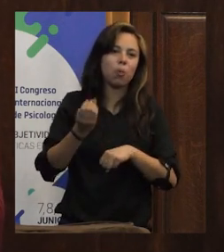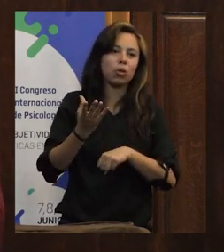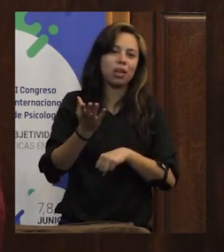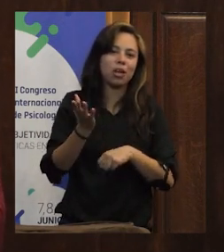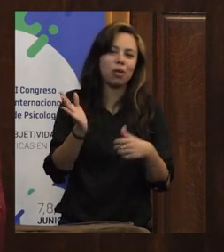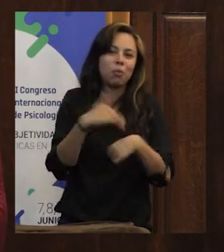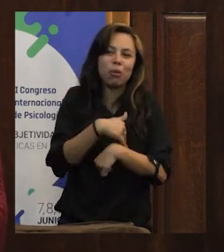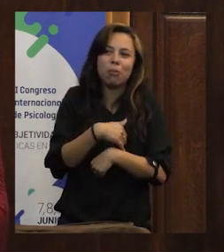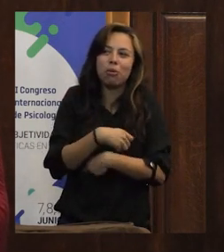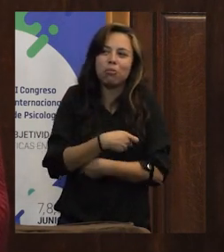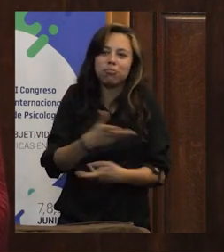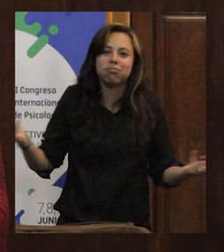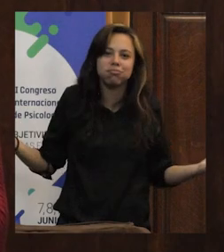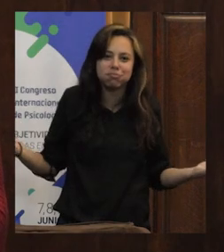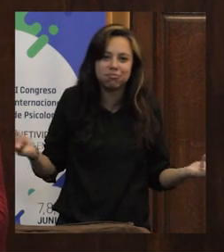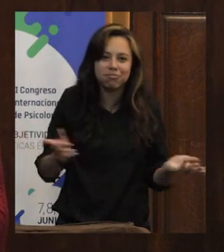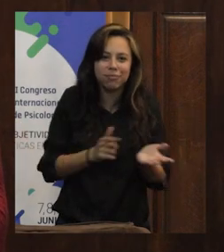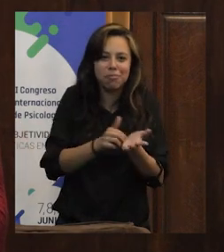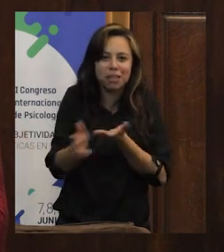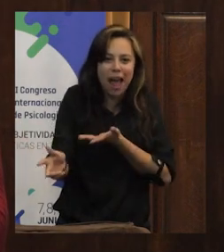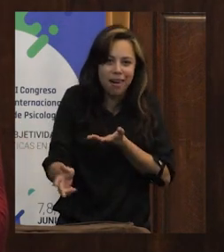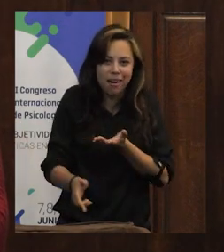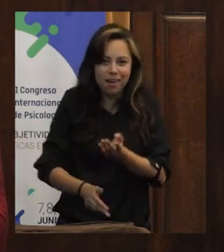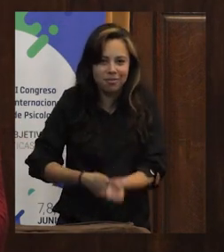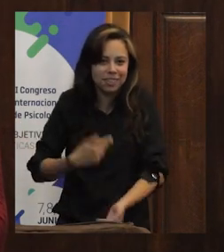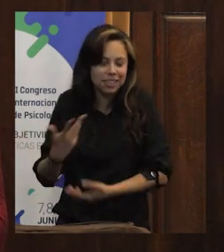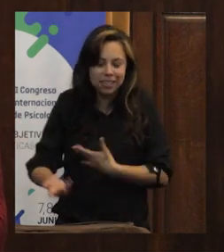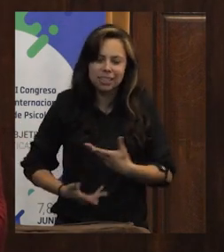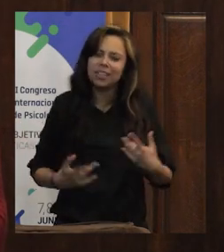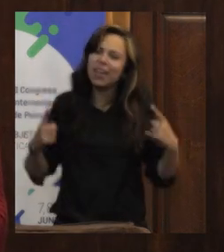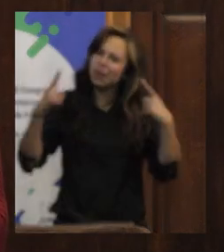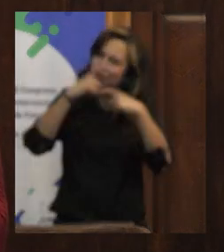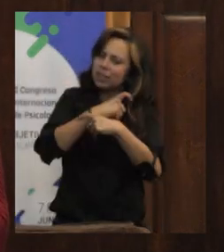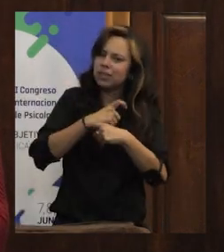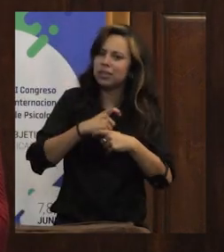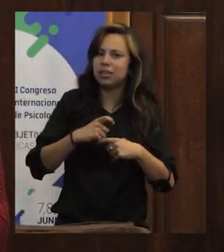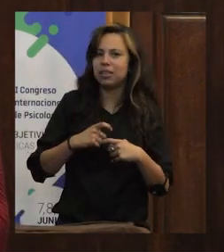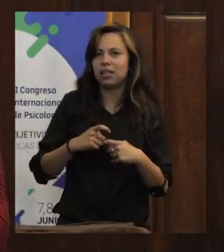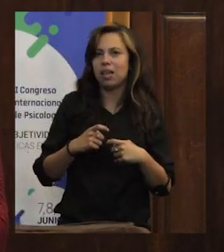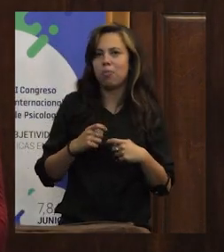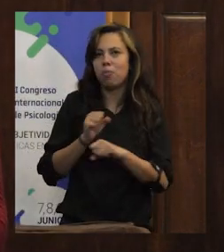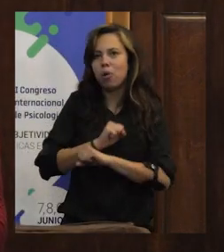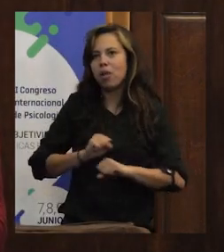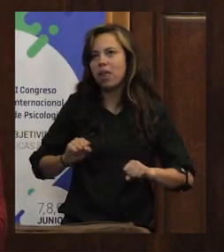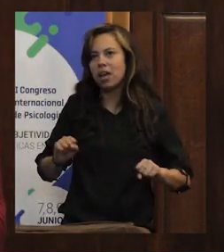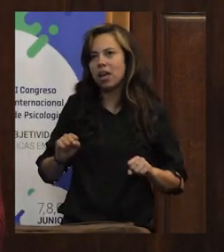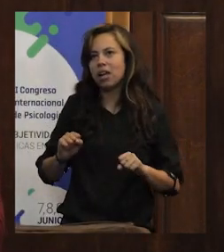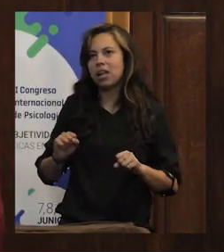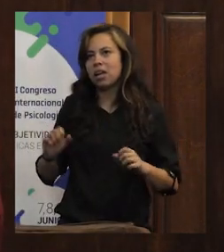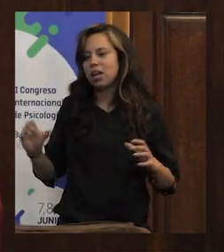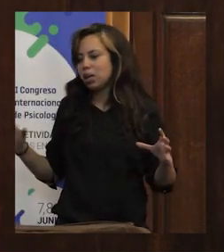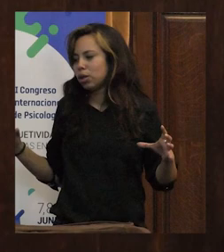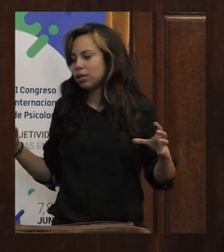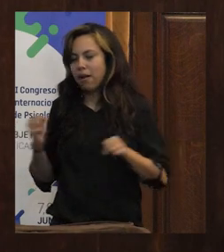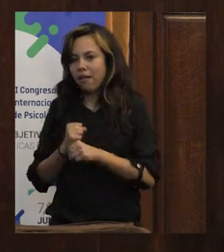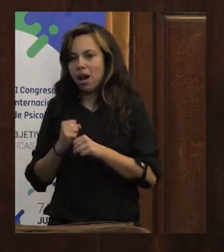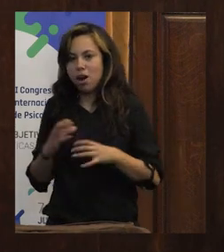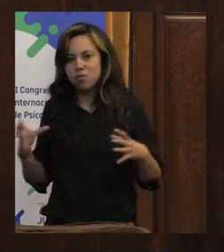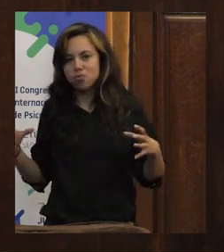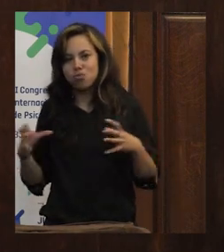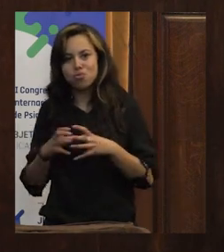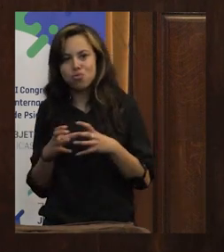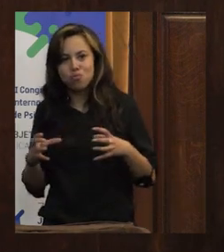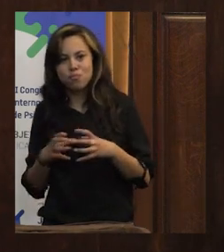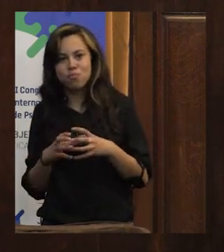Mas es muy difícil que se transformen en colectivo. Hay que haber